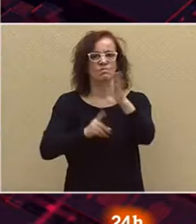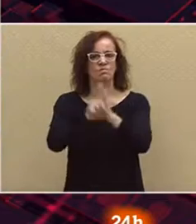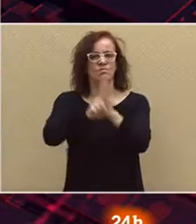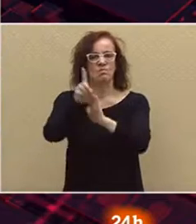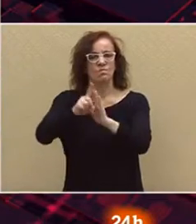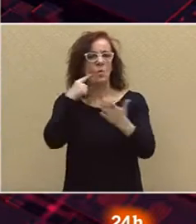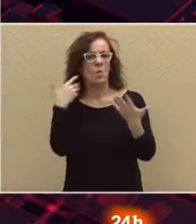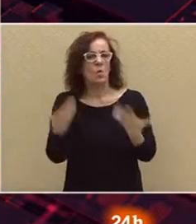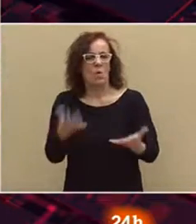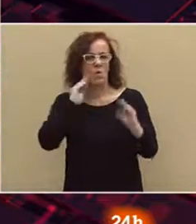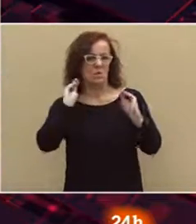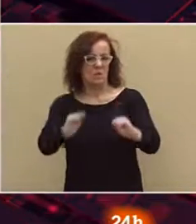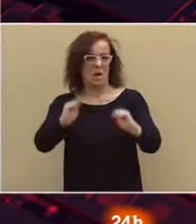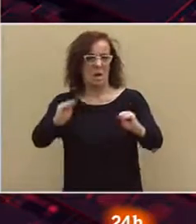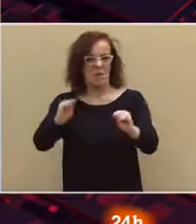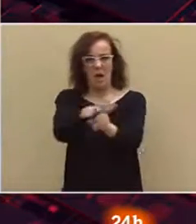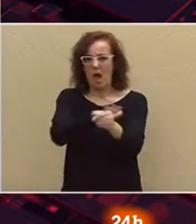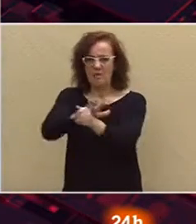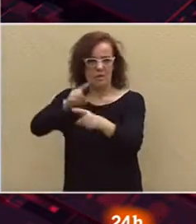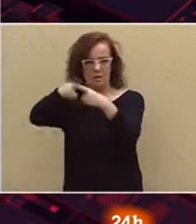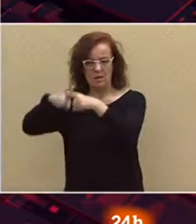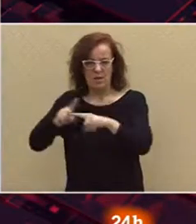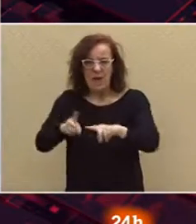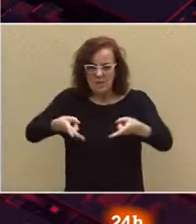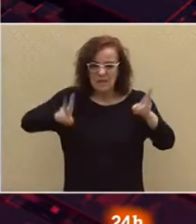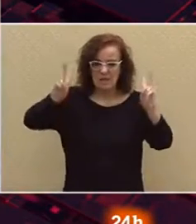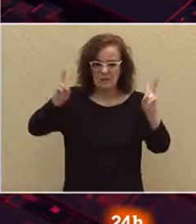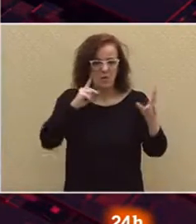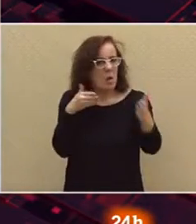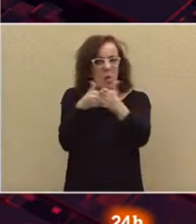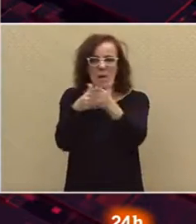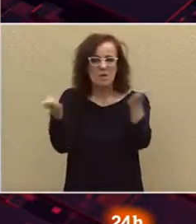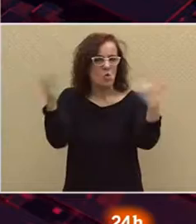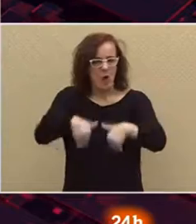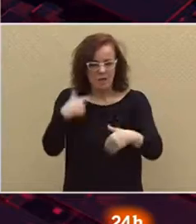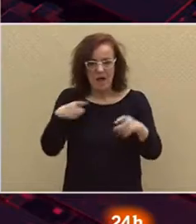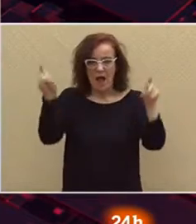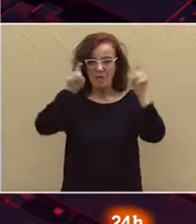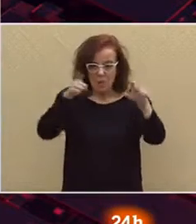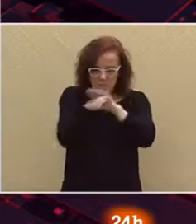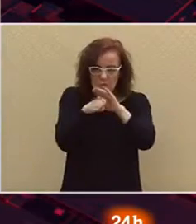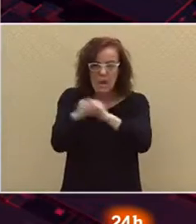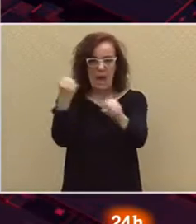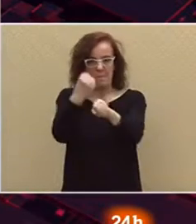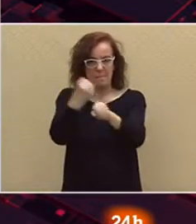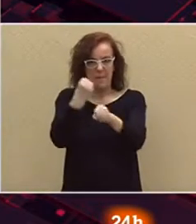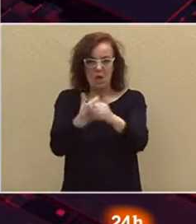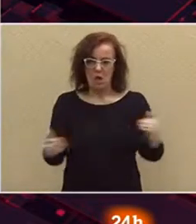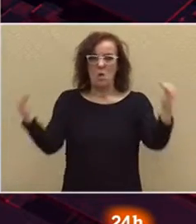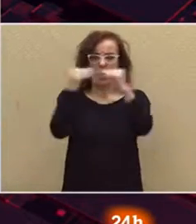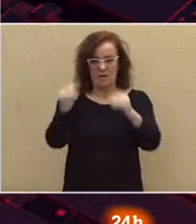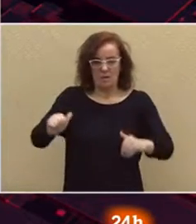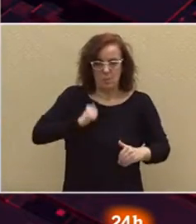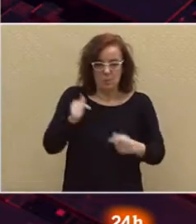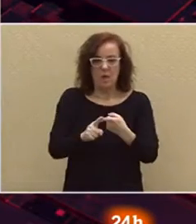en todos los ámbitos. En la libertad sin trabas para acceder a la educación y al empleo, en la igualdad de oportunidades o